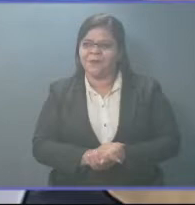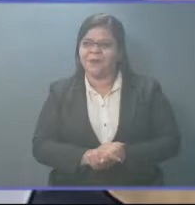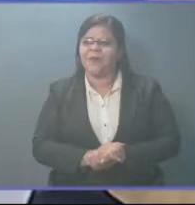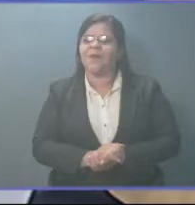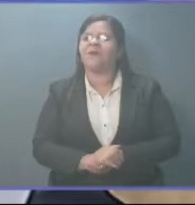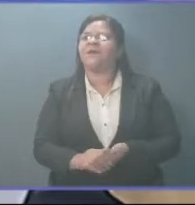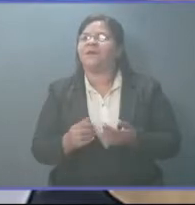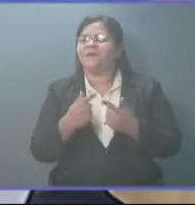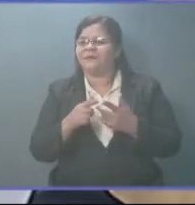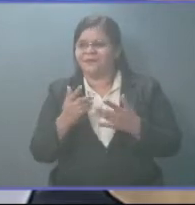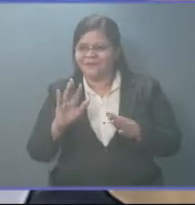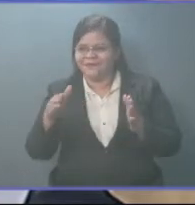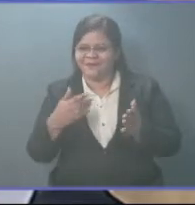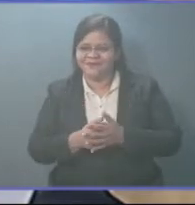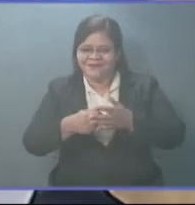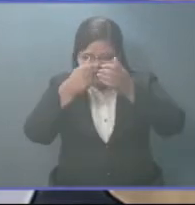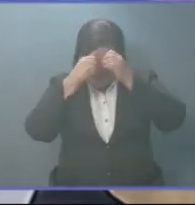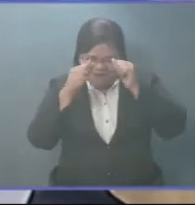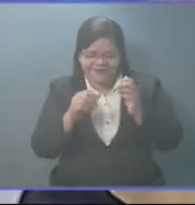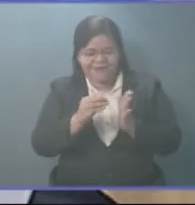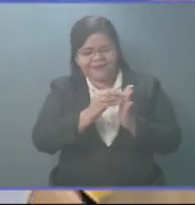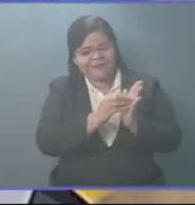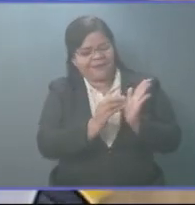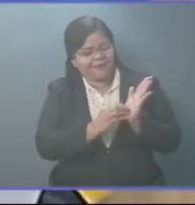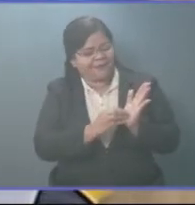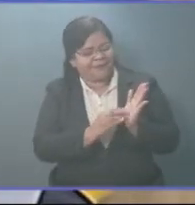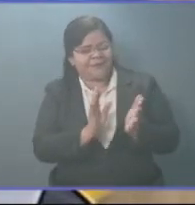los cuales se refieren por su orden